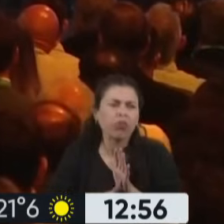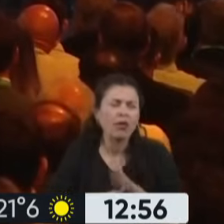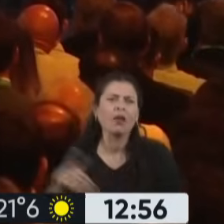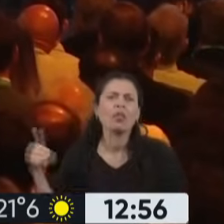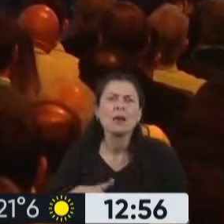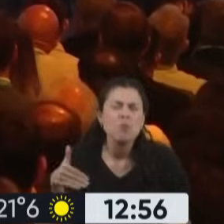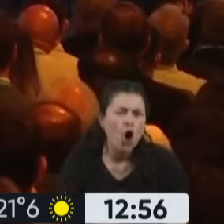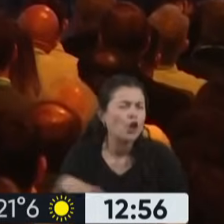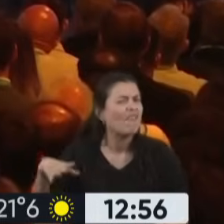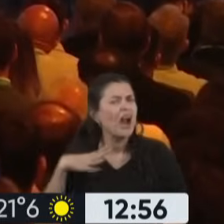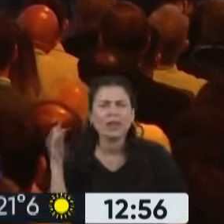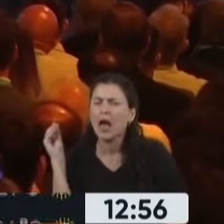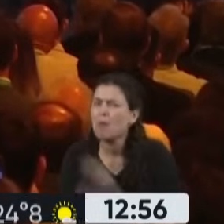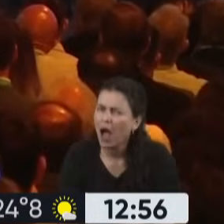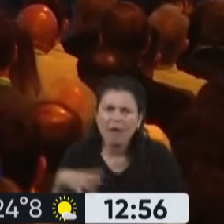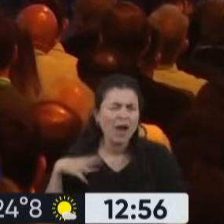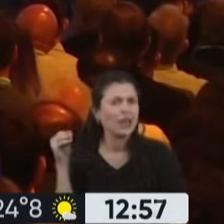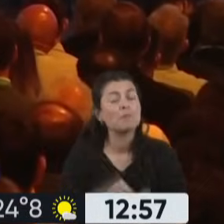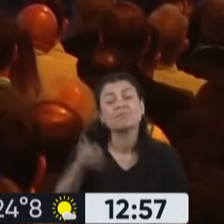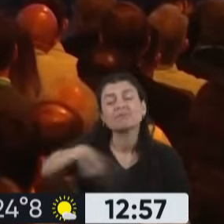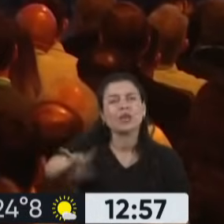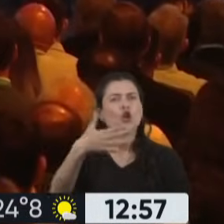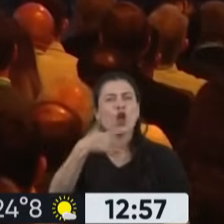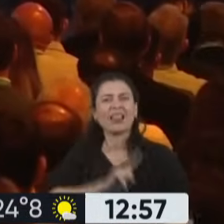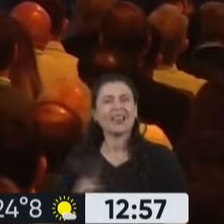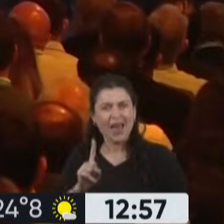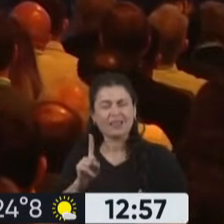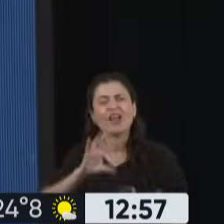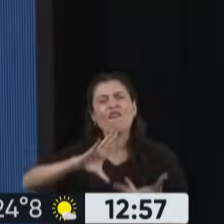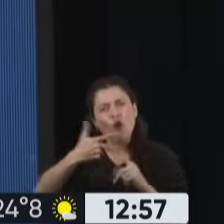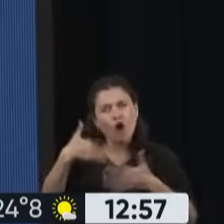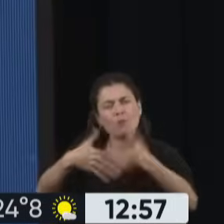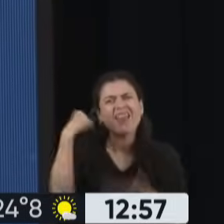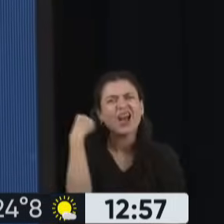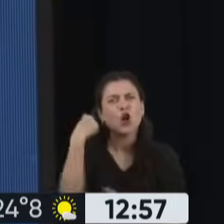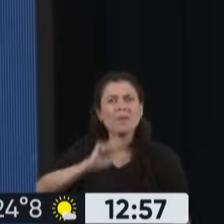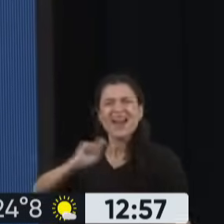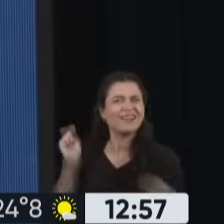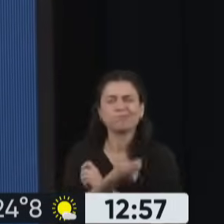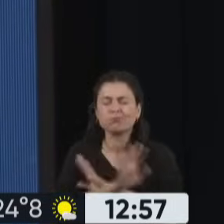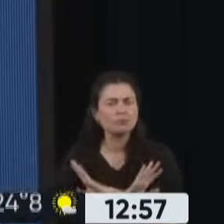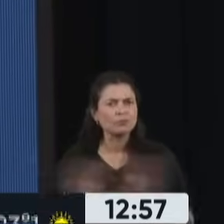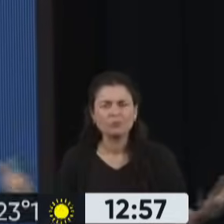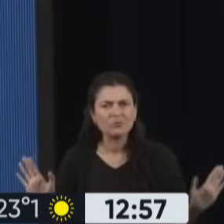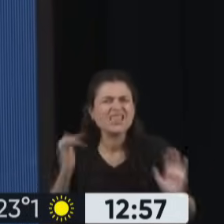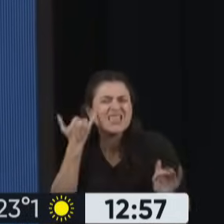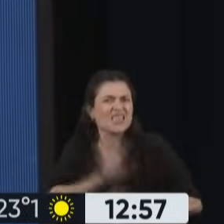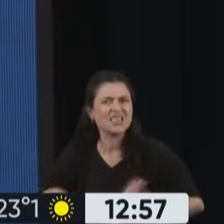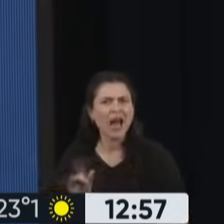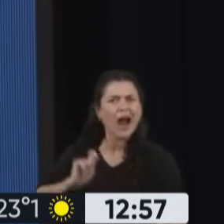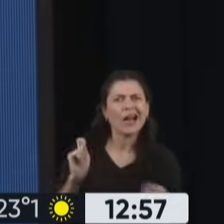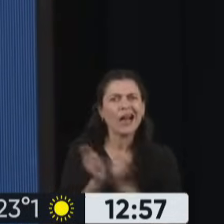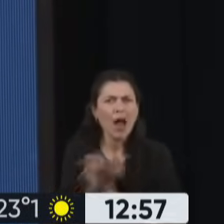Parece que no entendían que había cambiado la lógica del modelo, que estábamos trabajando con equilibrio. Eso,